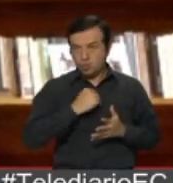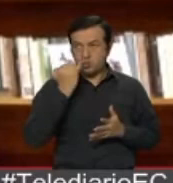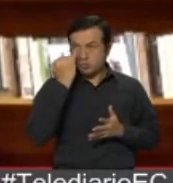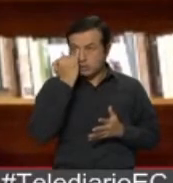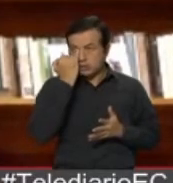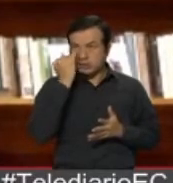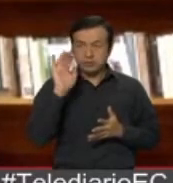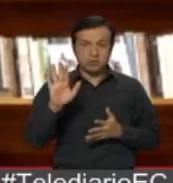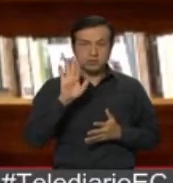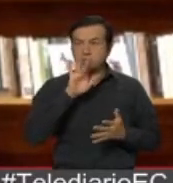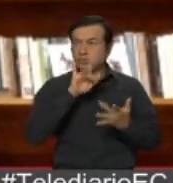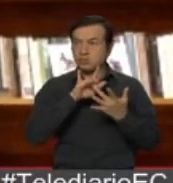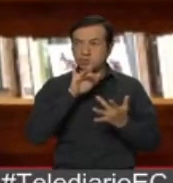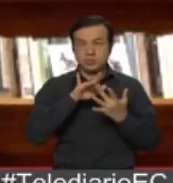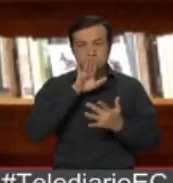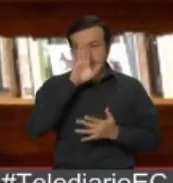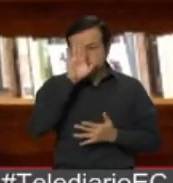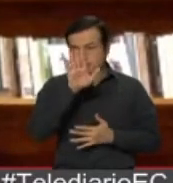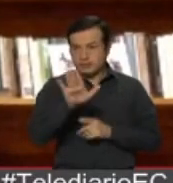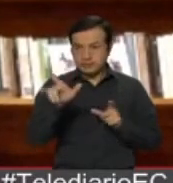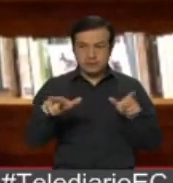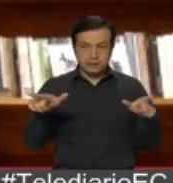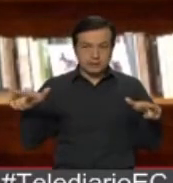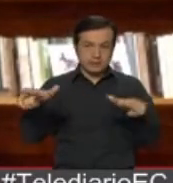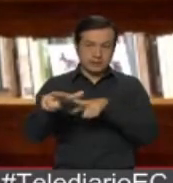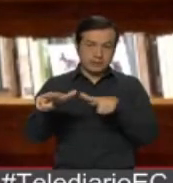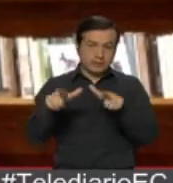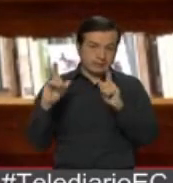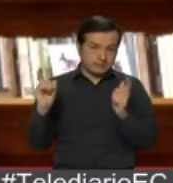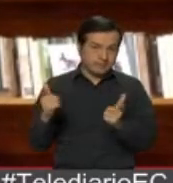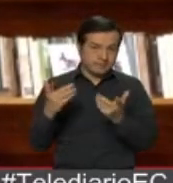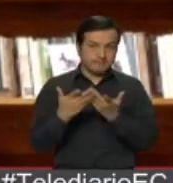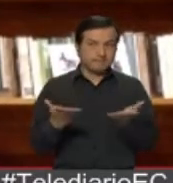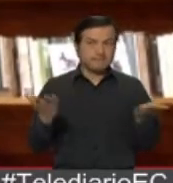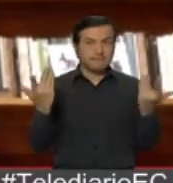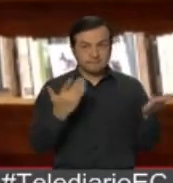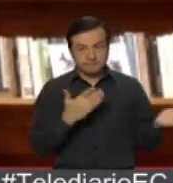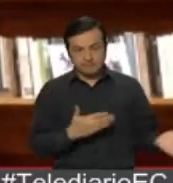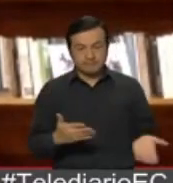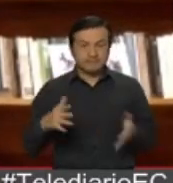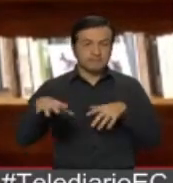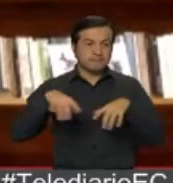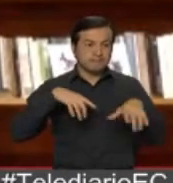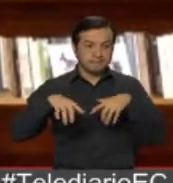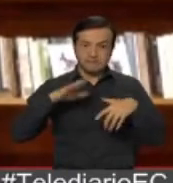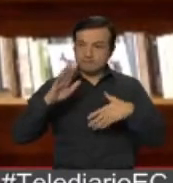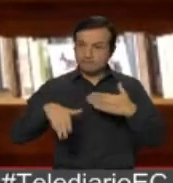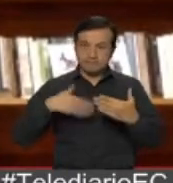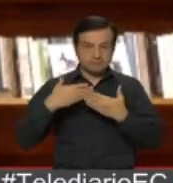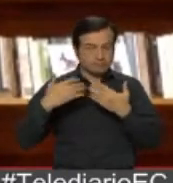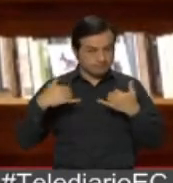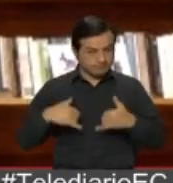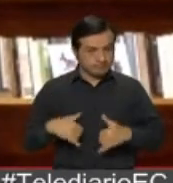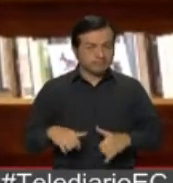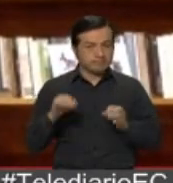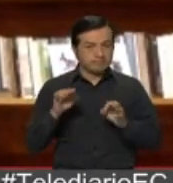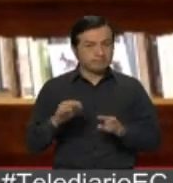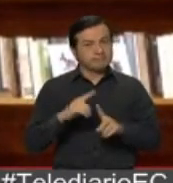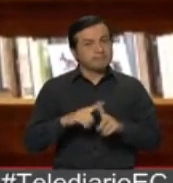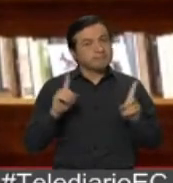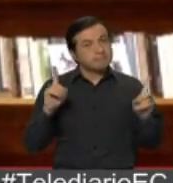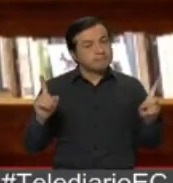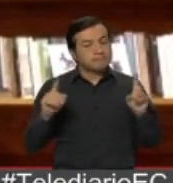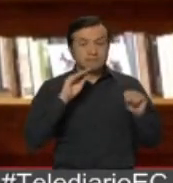en contacto permanente con los dirigentes y estamos haciendo las coordinaciones respectivas. No obstante,